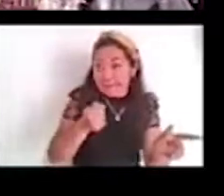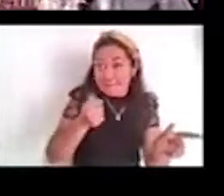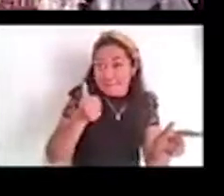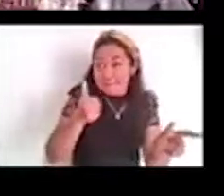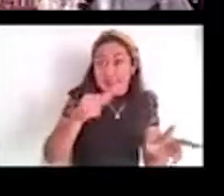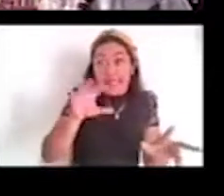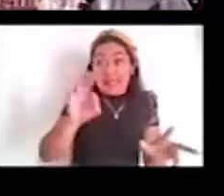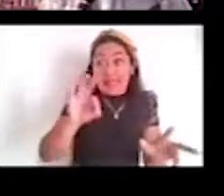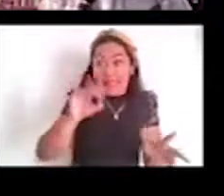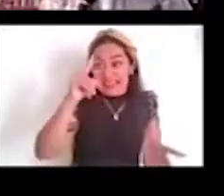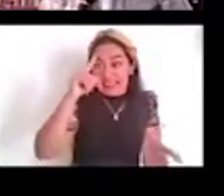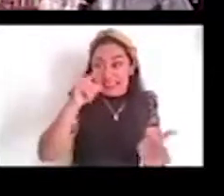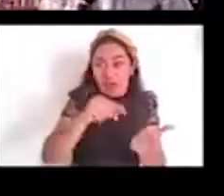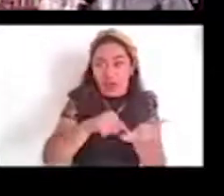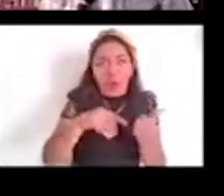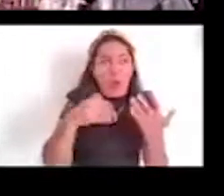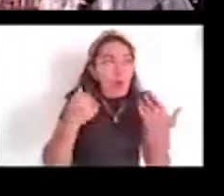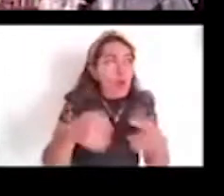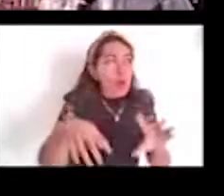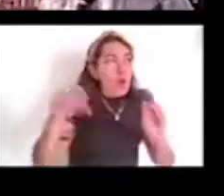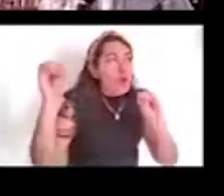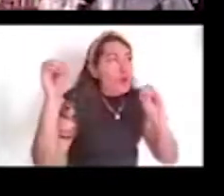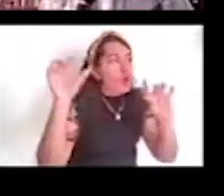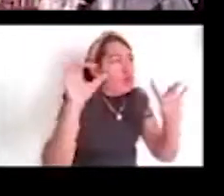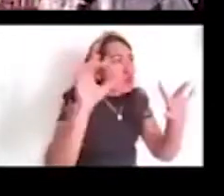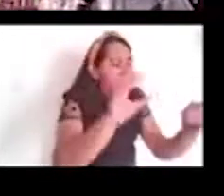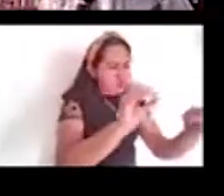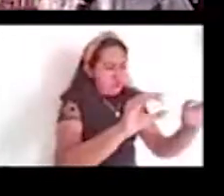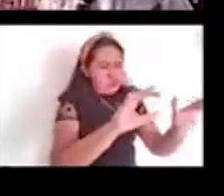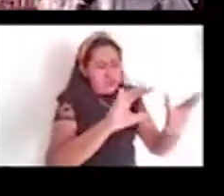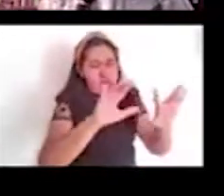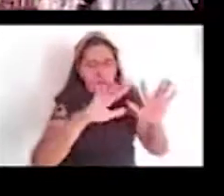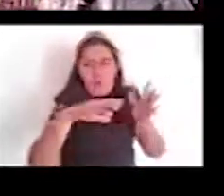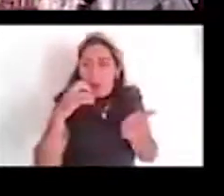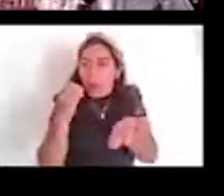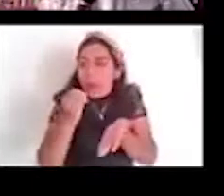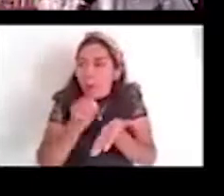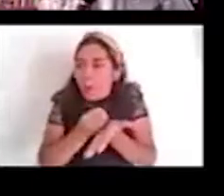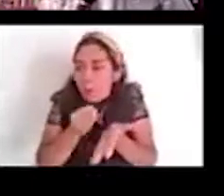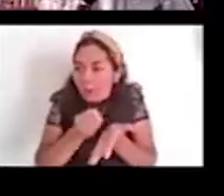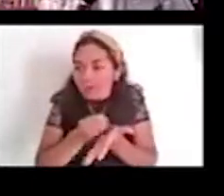estaban forradas de oro, ¿no? Entonces,